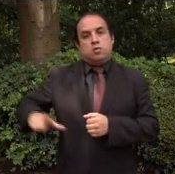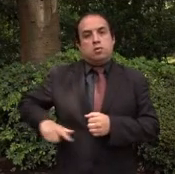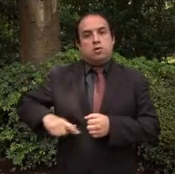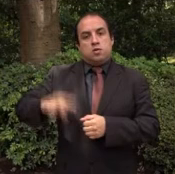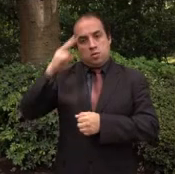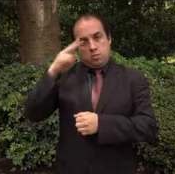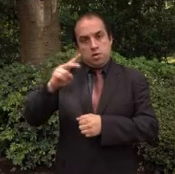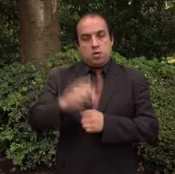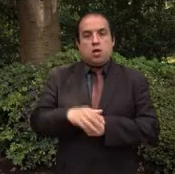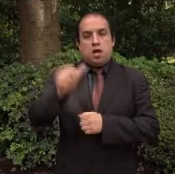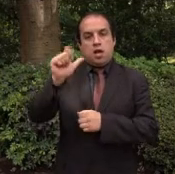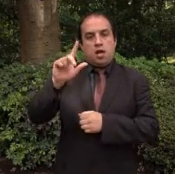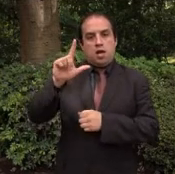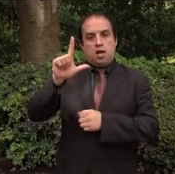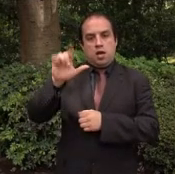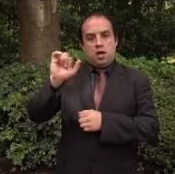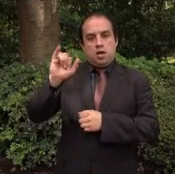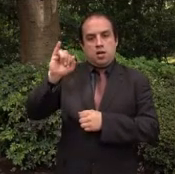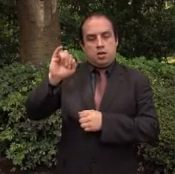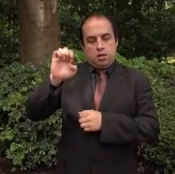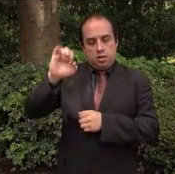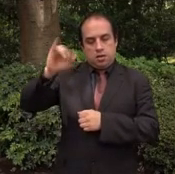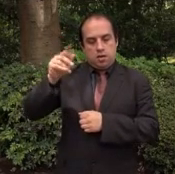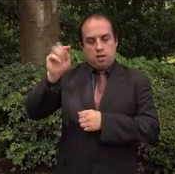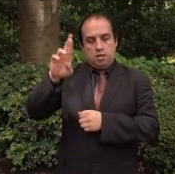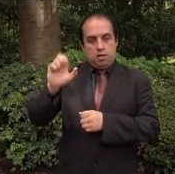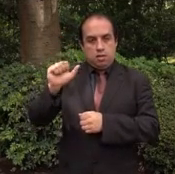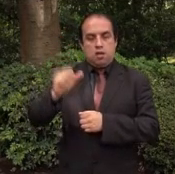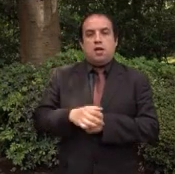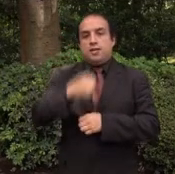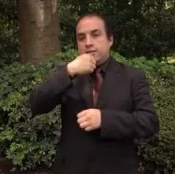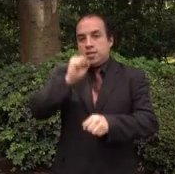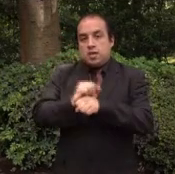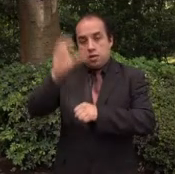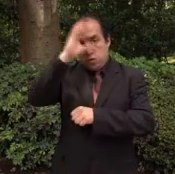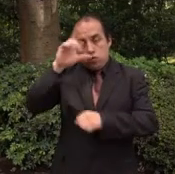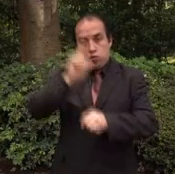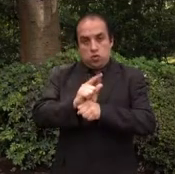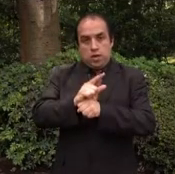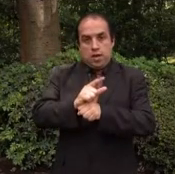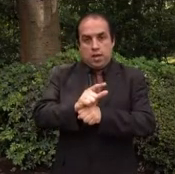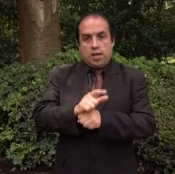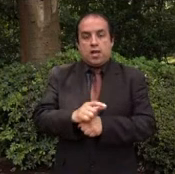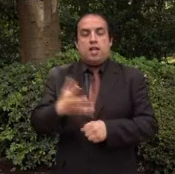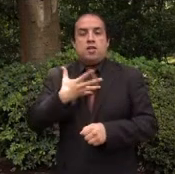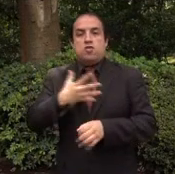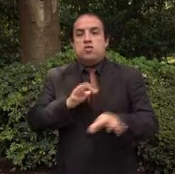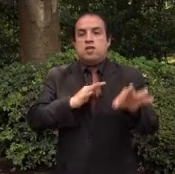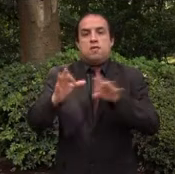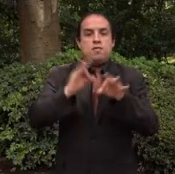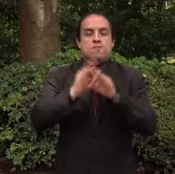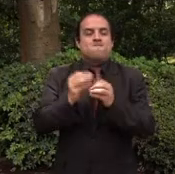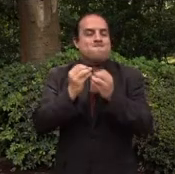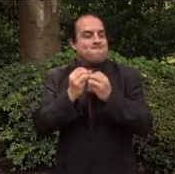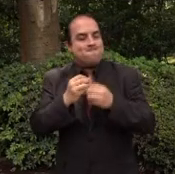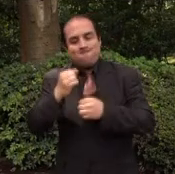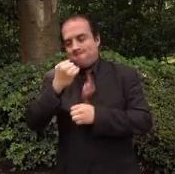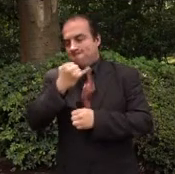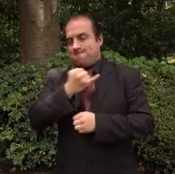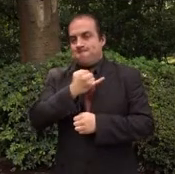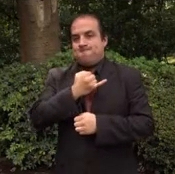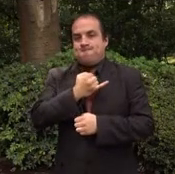sido también pues increíble la colaboración. Nosotros naturalmente tenemos